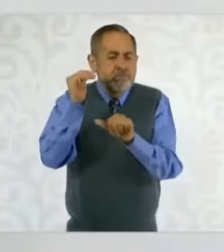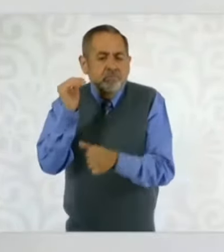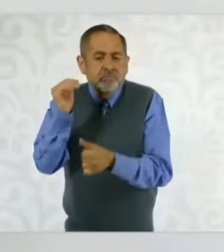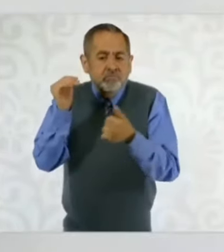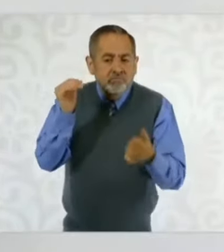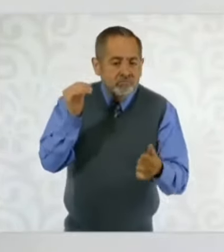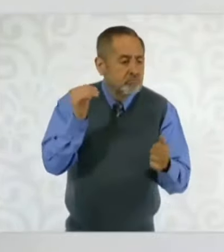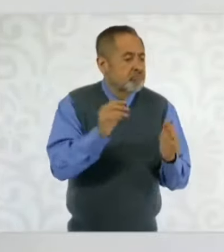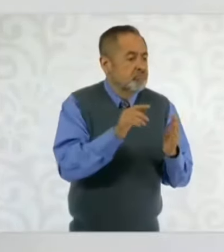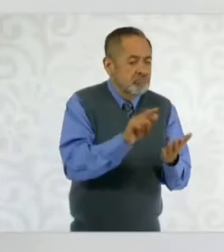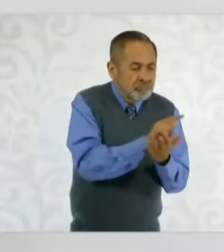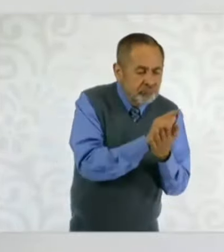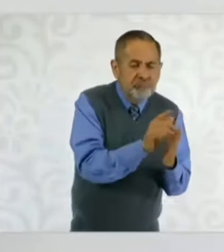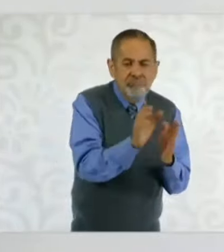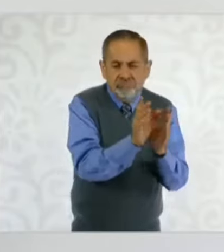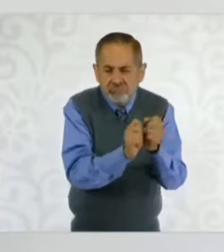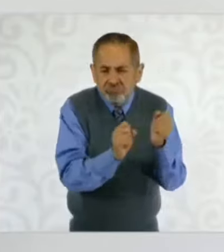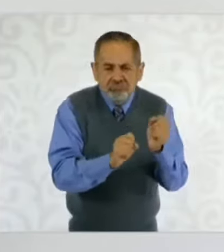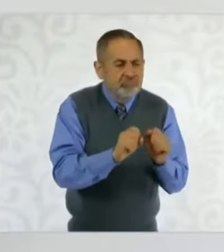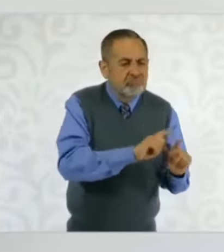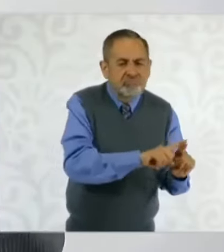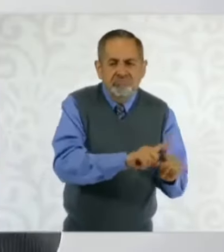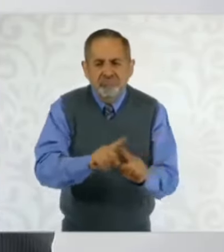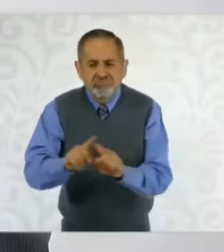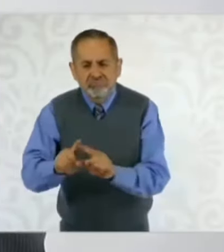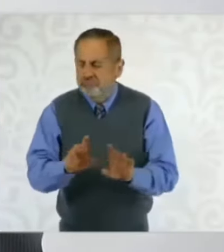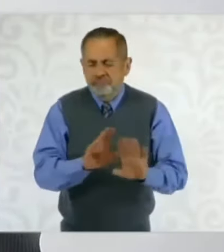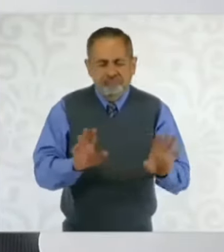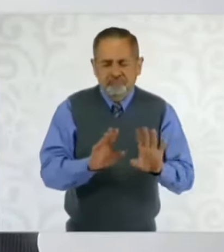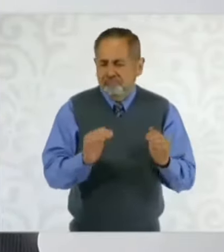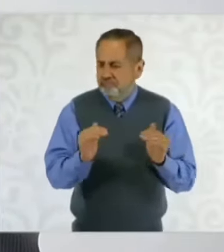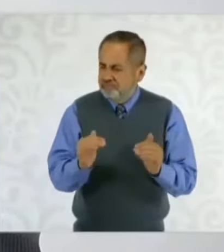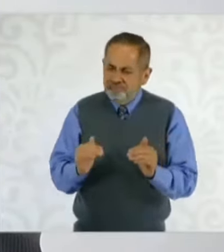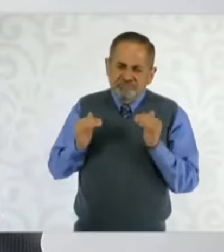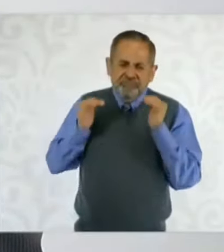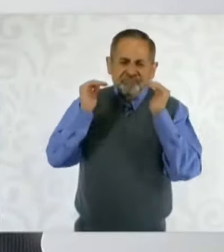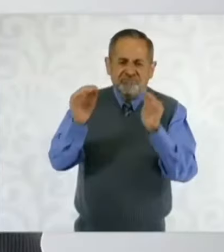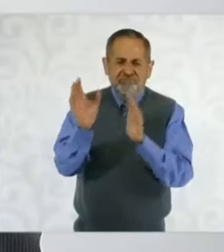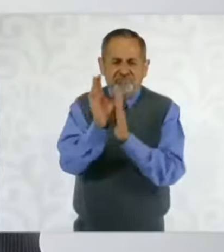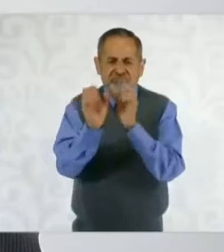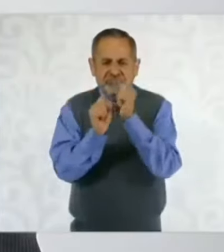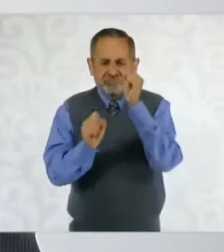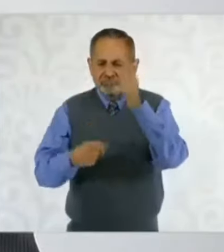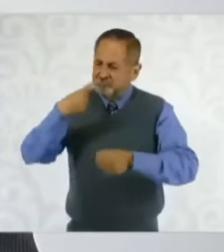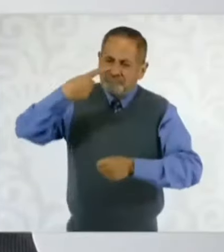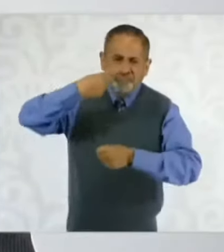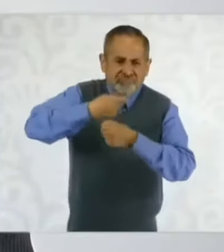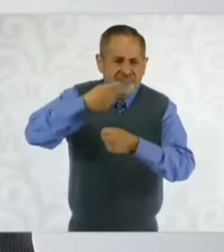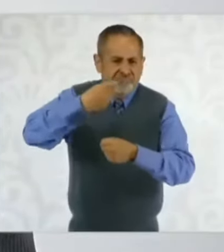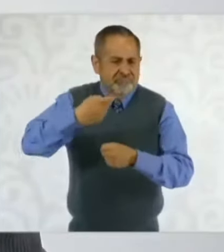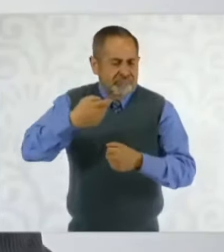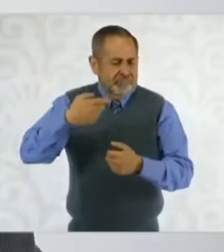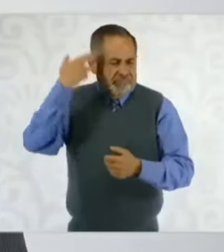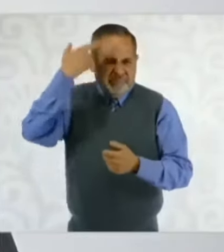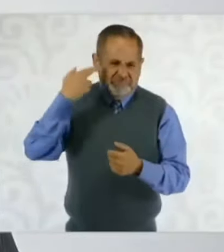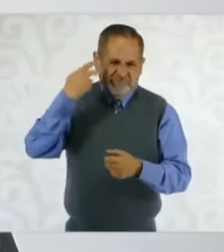las disposiciones constitutivas de la pirámide normativa del derecho nacional. Ahora